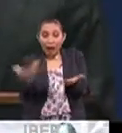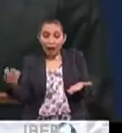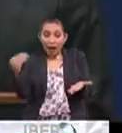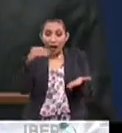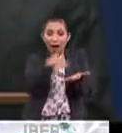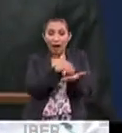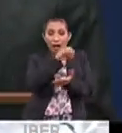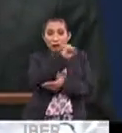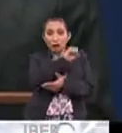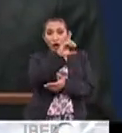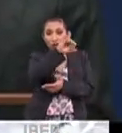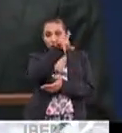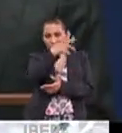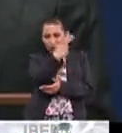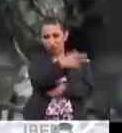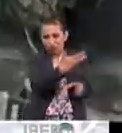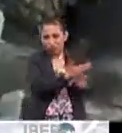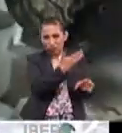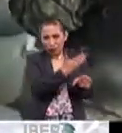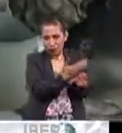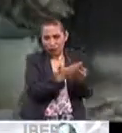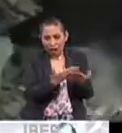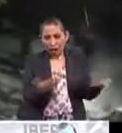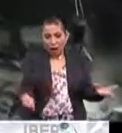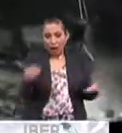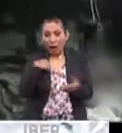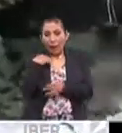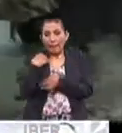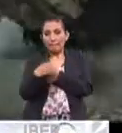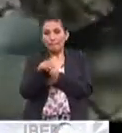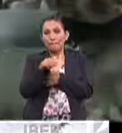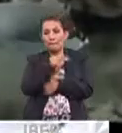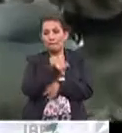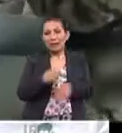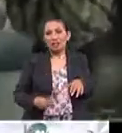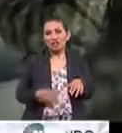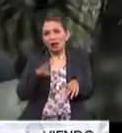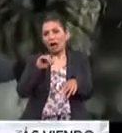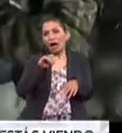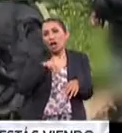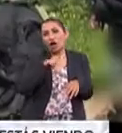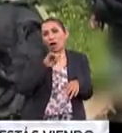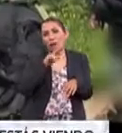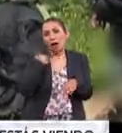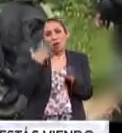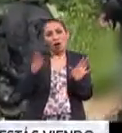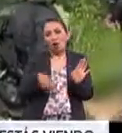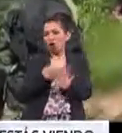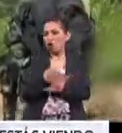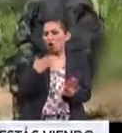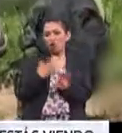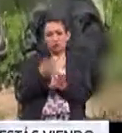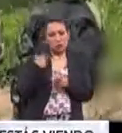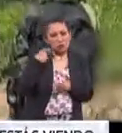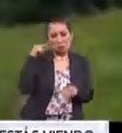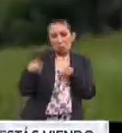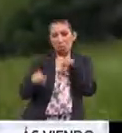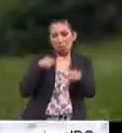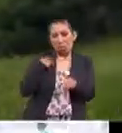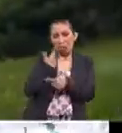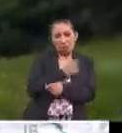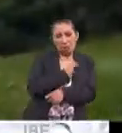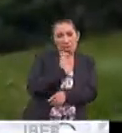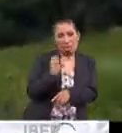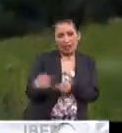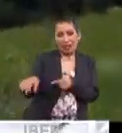la Suprema Corte de Justicia de ese país, el ahora ministro Cano Vaz, después de que fue muy impugnado en la opinión pública y en el propio